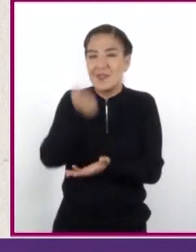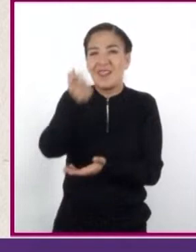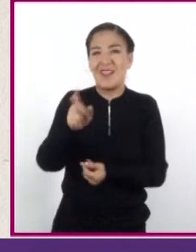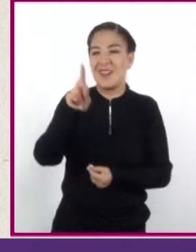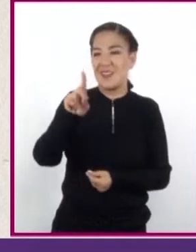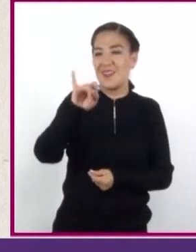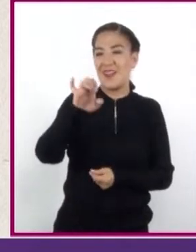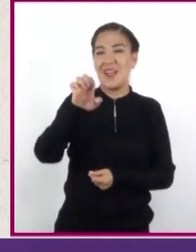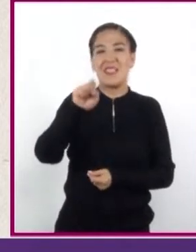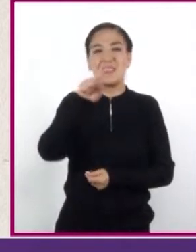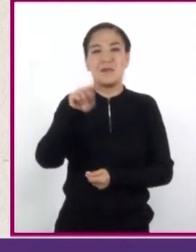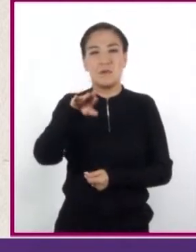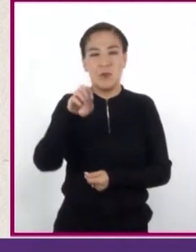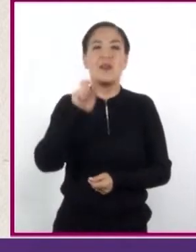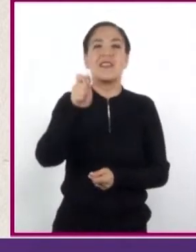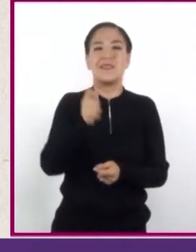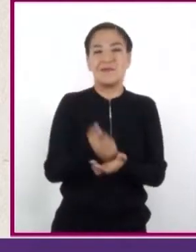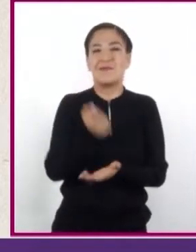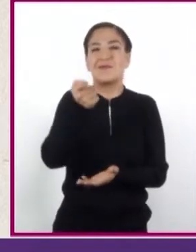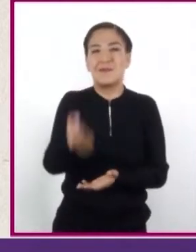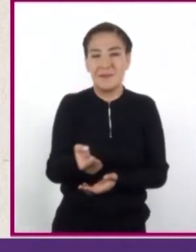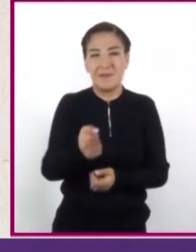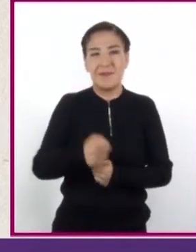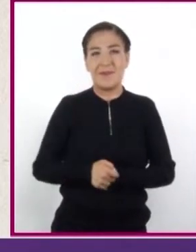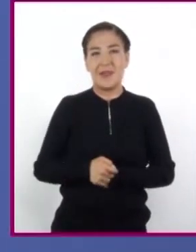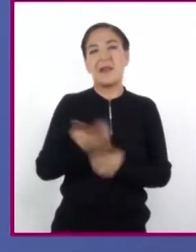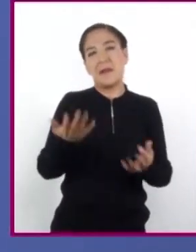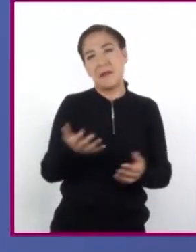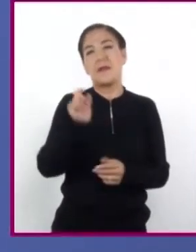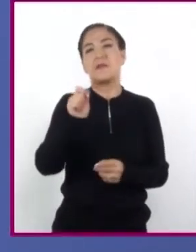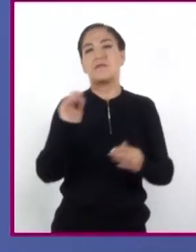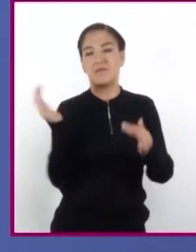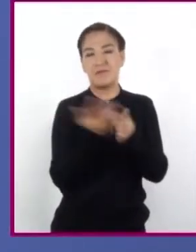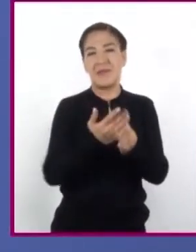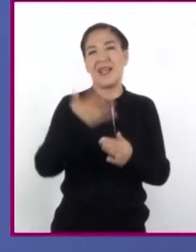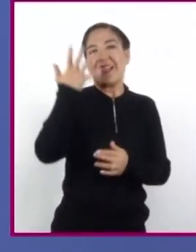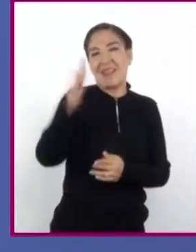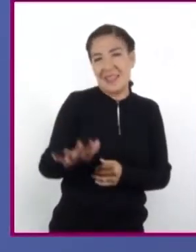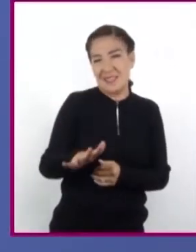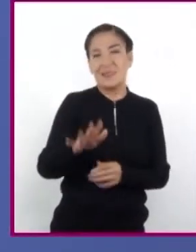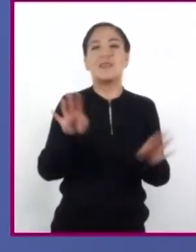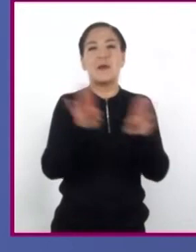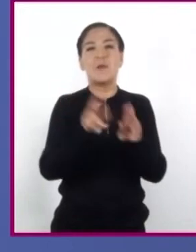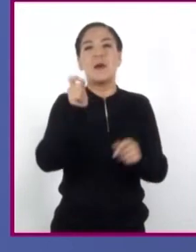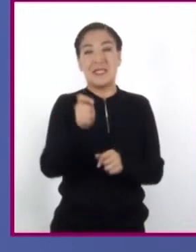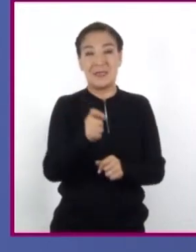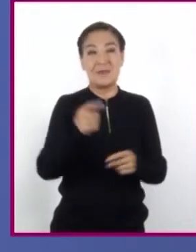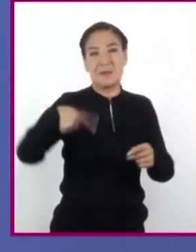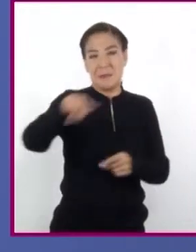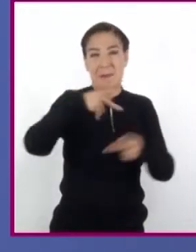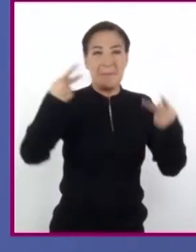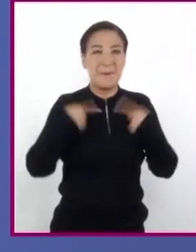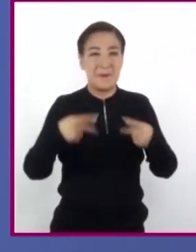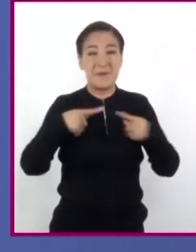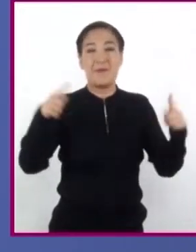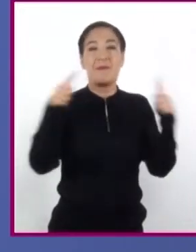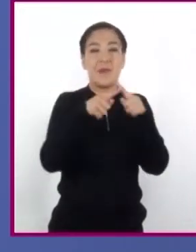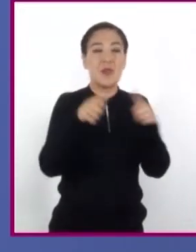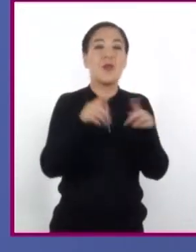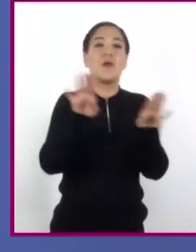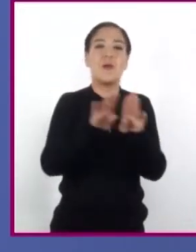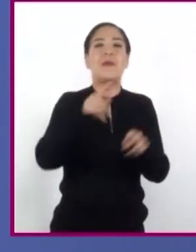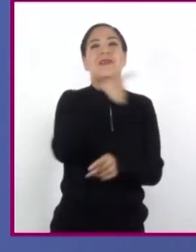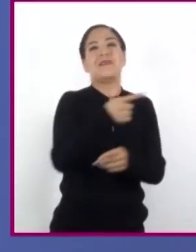del latín decimus y significa décima parte. De esta manera, la Iglesia se allegó de vastos